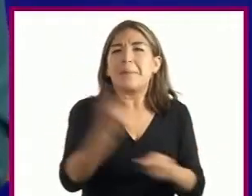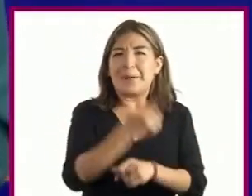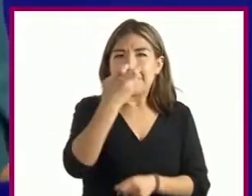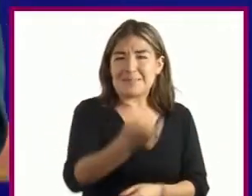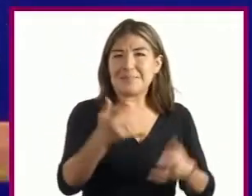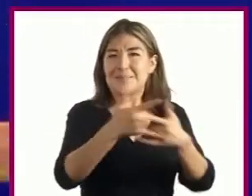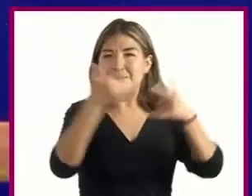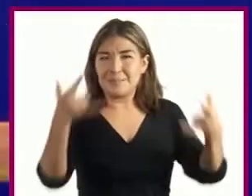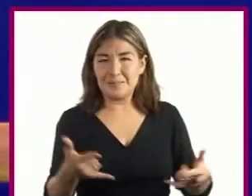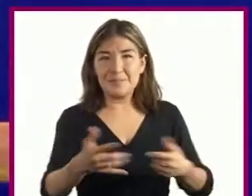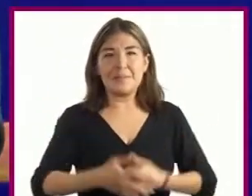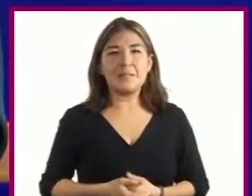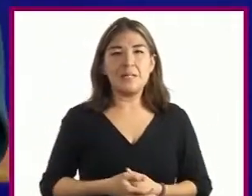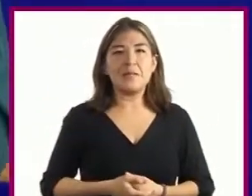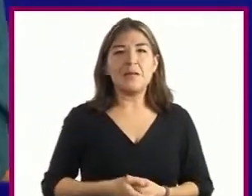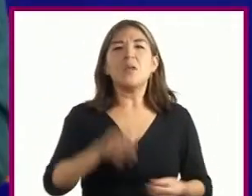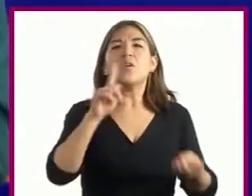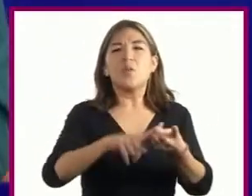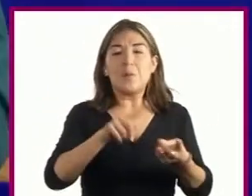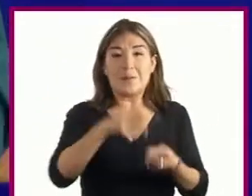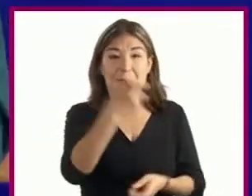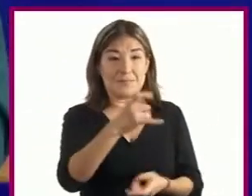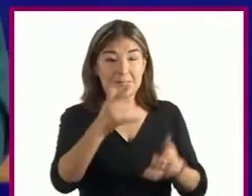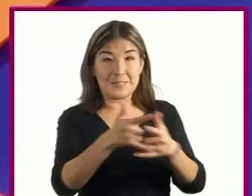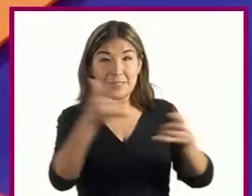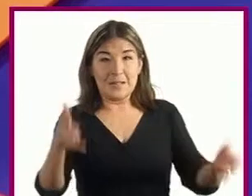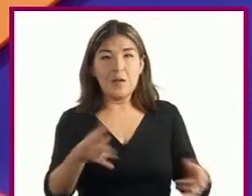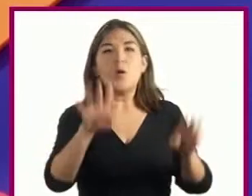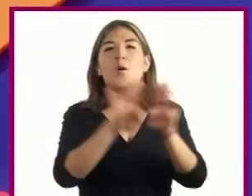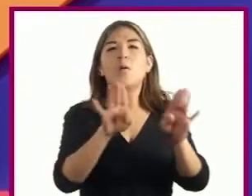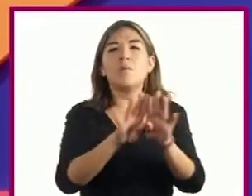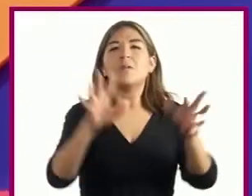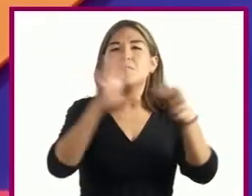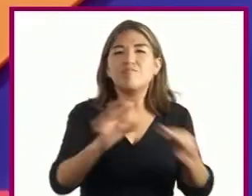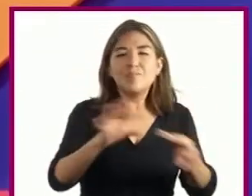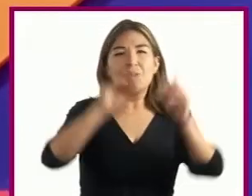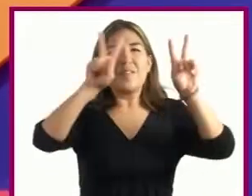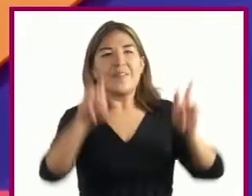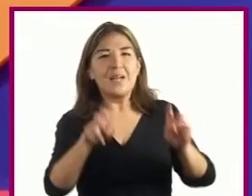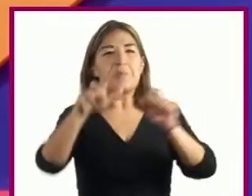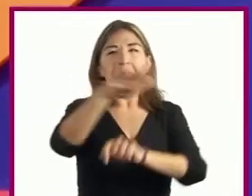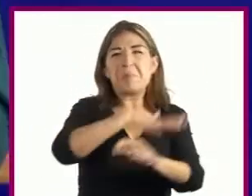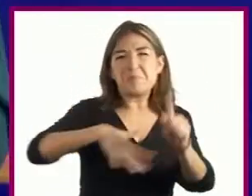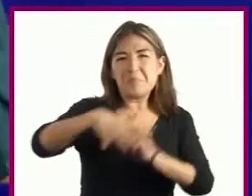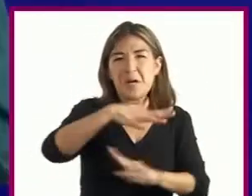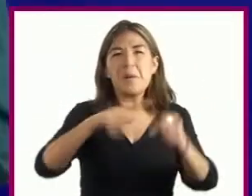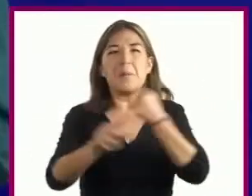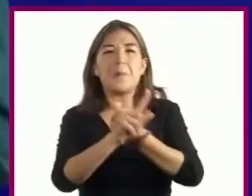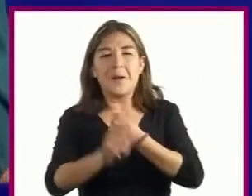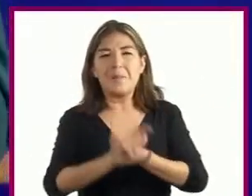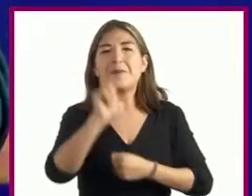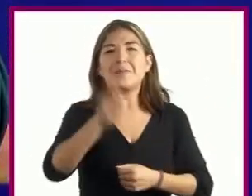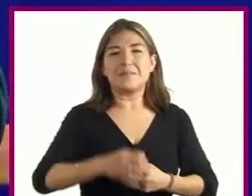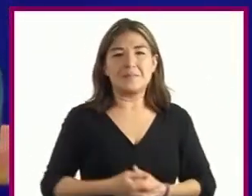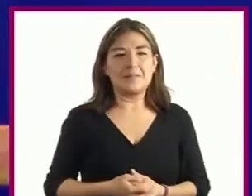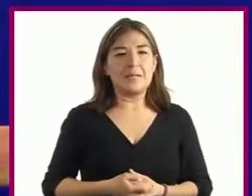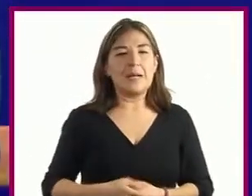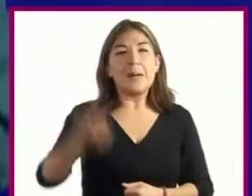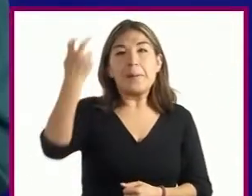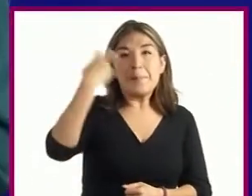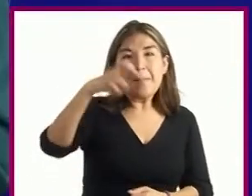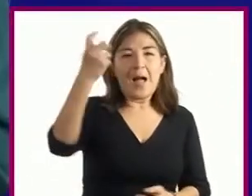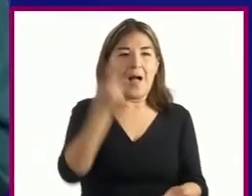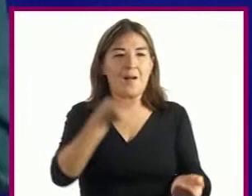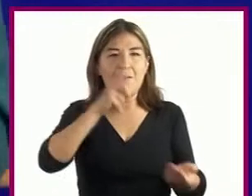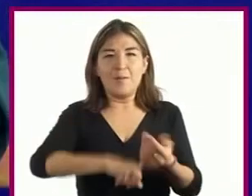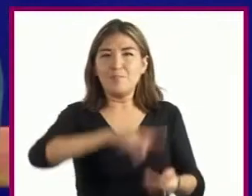historias. Puede ser que esas historias giren alrededor de un tema o situación, como por ejemplo, un viaje alrededor